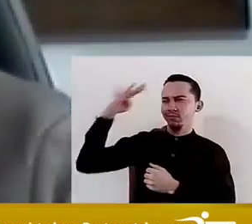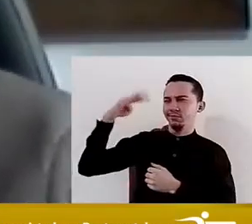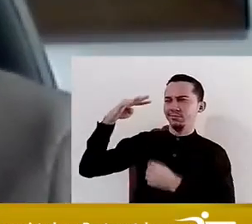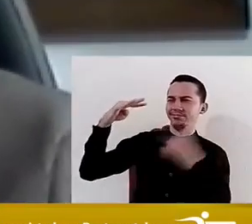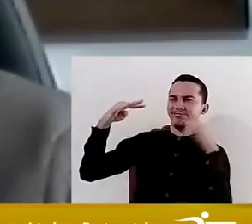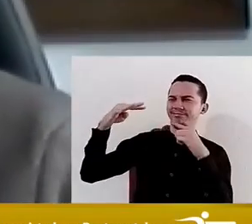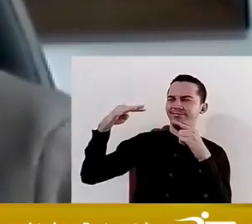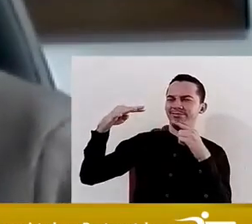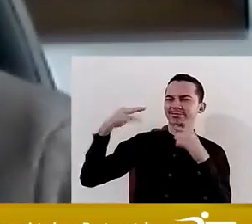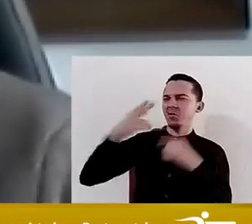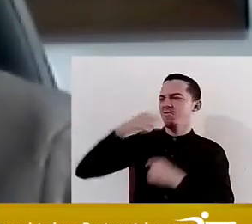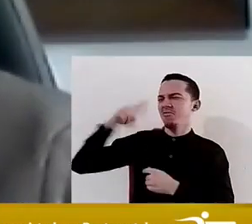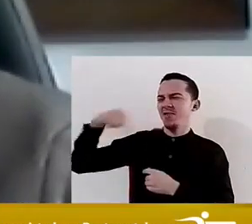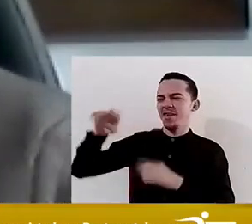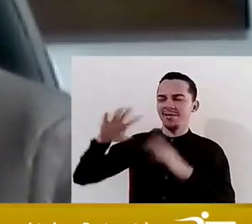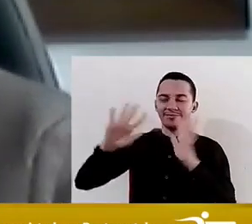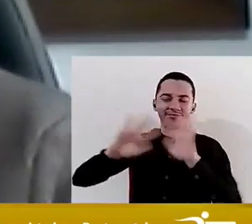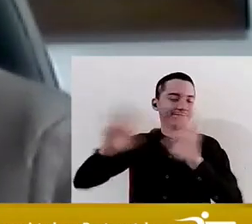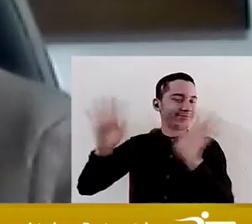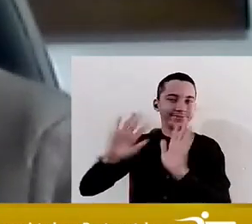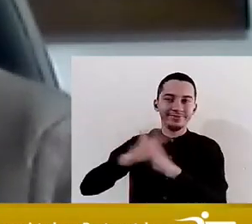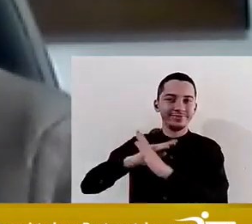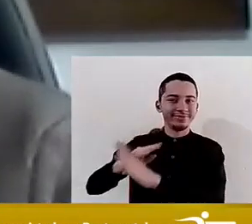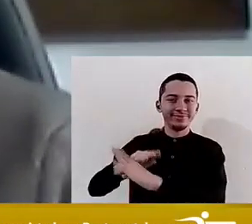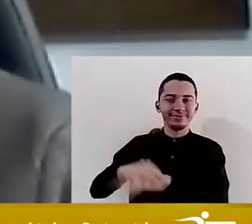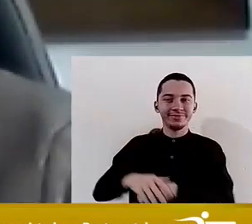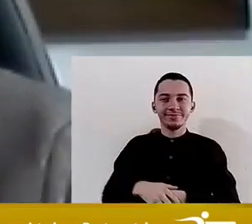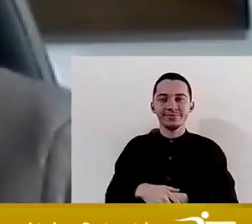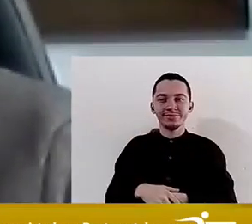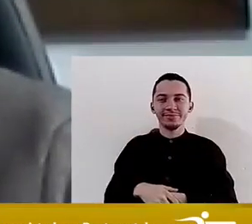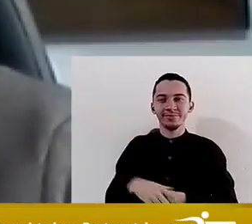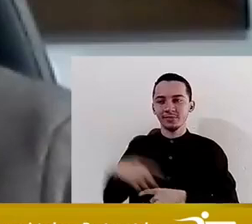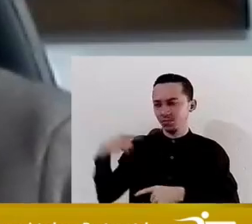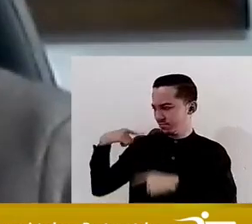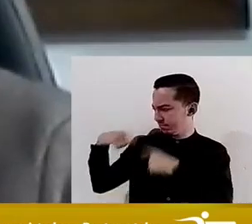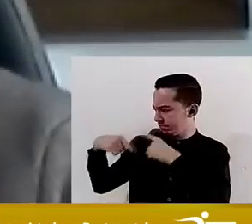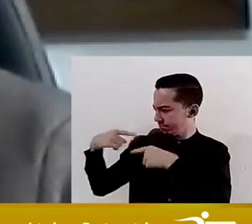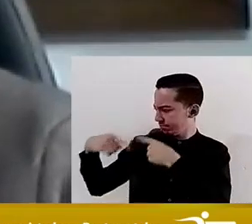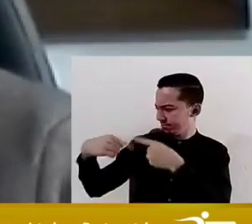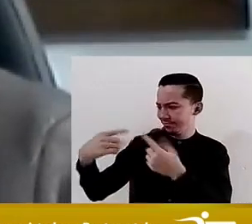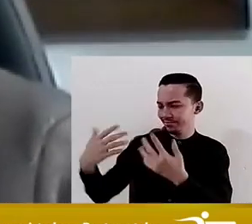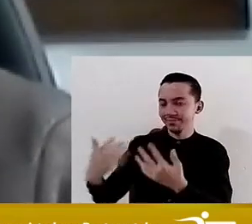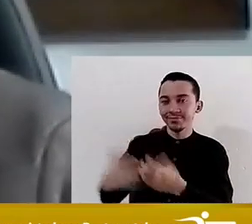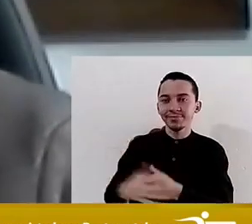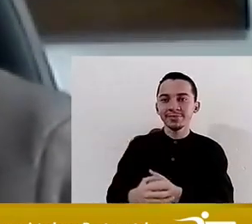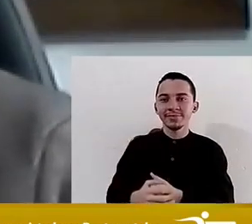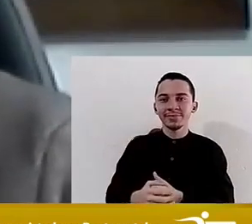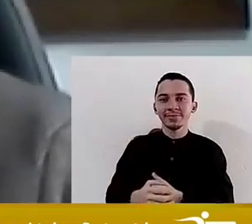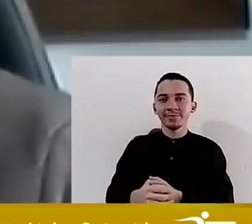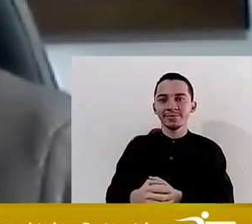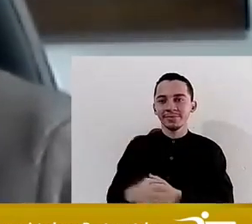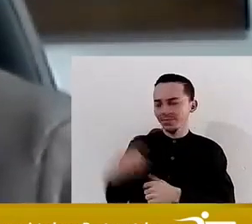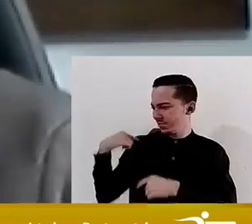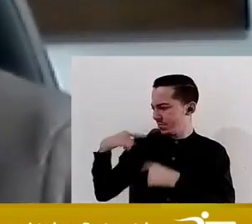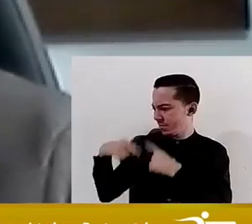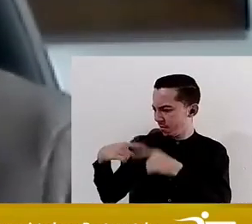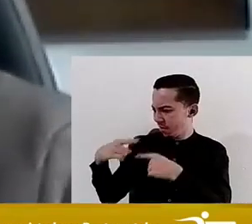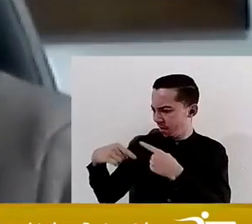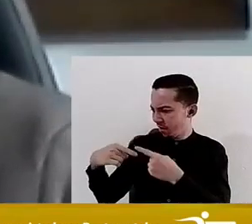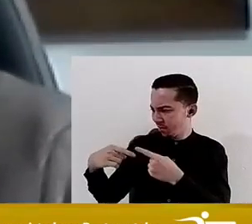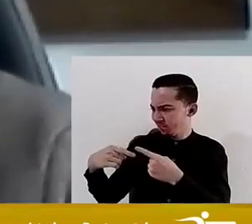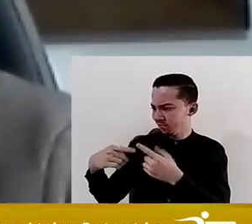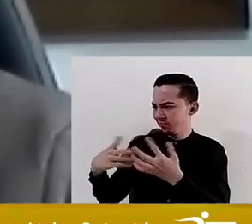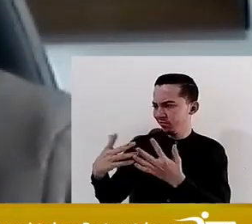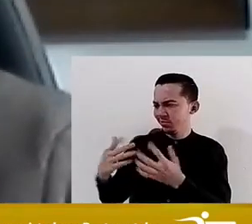Eso de las genealogías es tan malo. Porque la genealogía está llena de vanidad, de prepotencia,